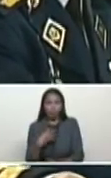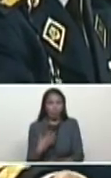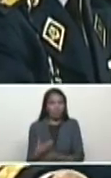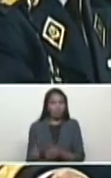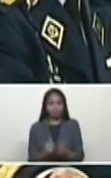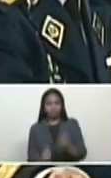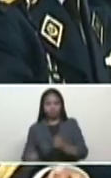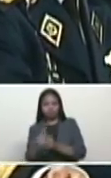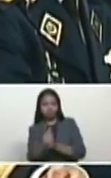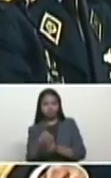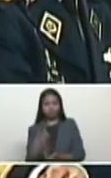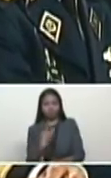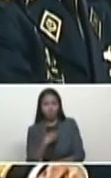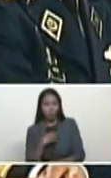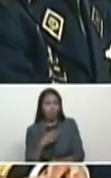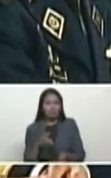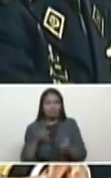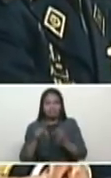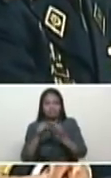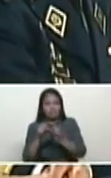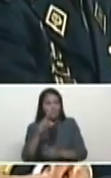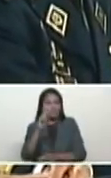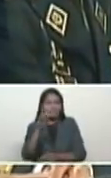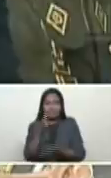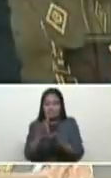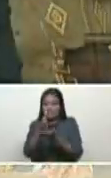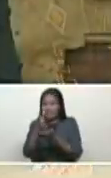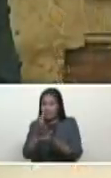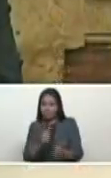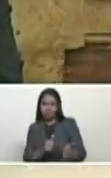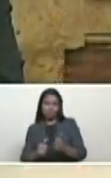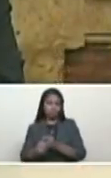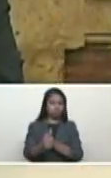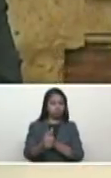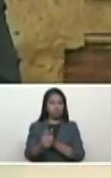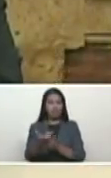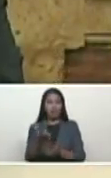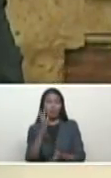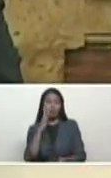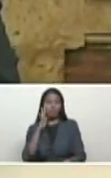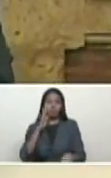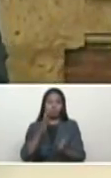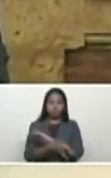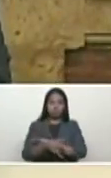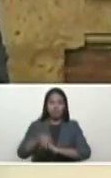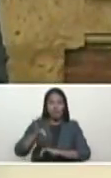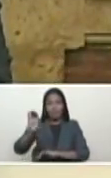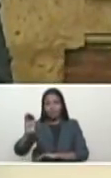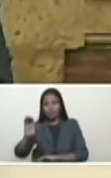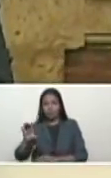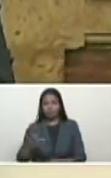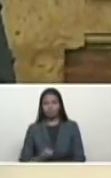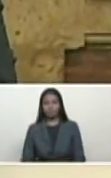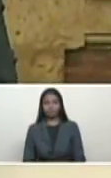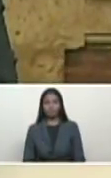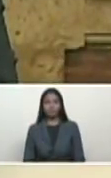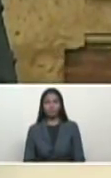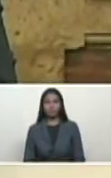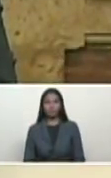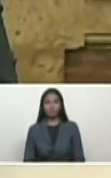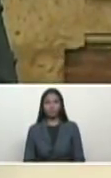seguirá fallido es destruir el estado destruir el estado